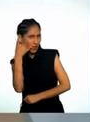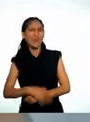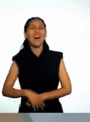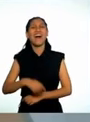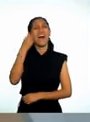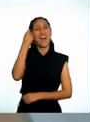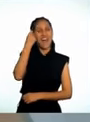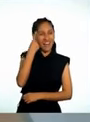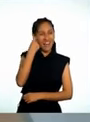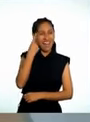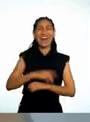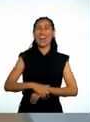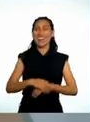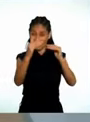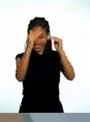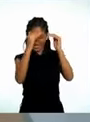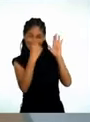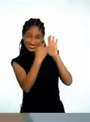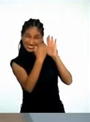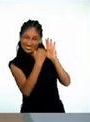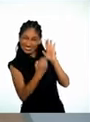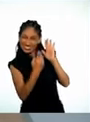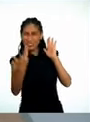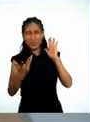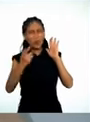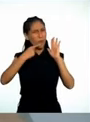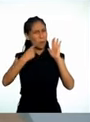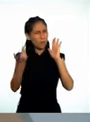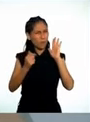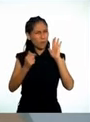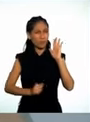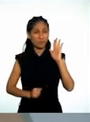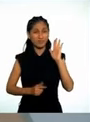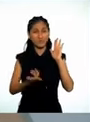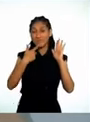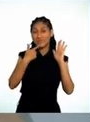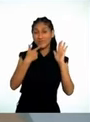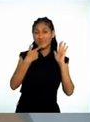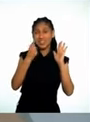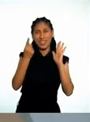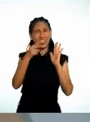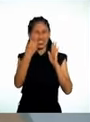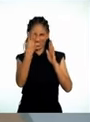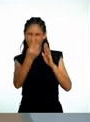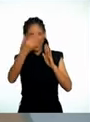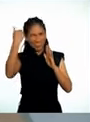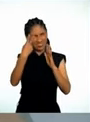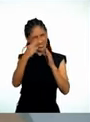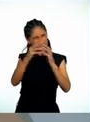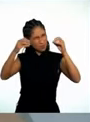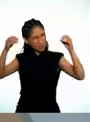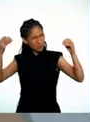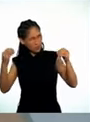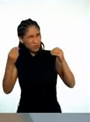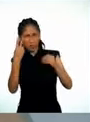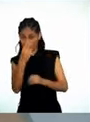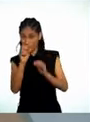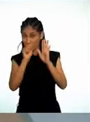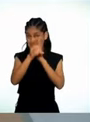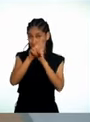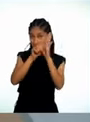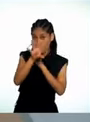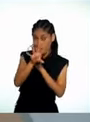de libre credicorp que vamos a ver un vídeo